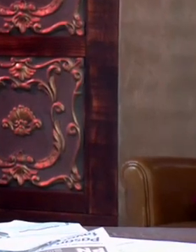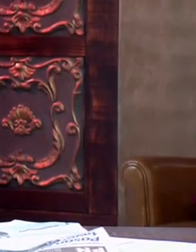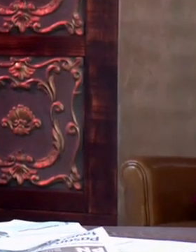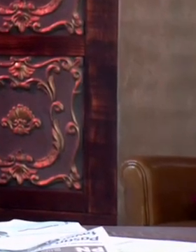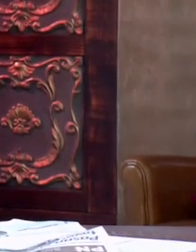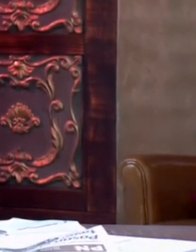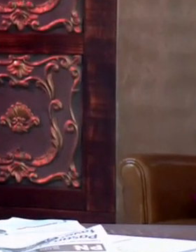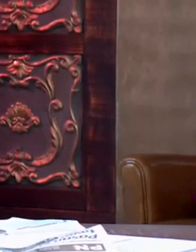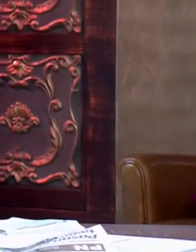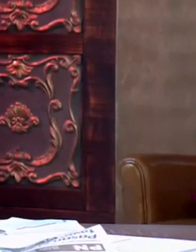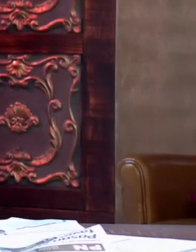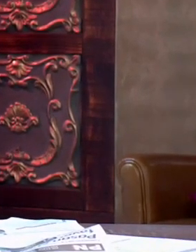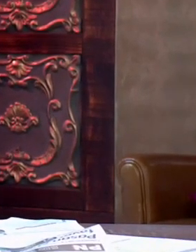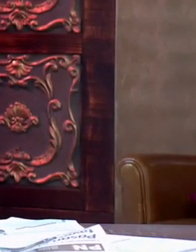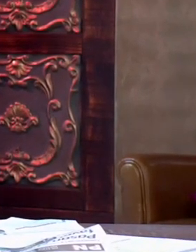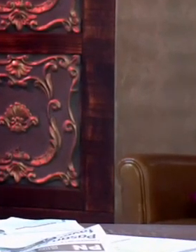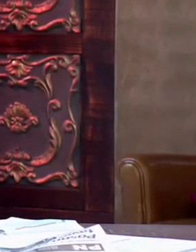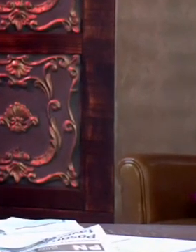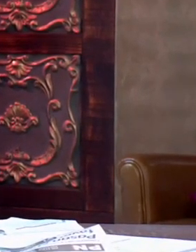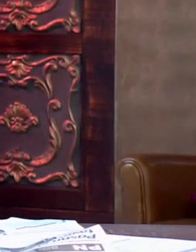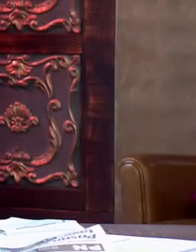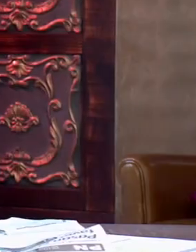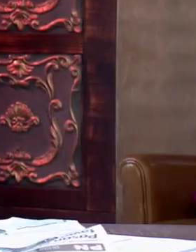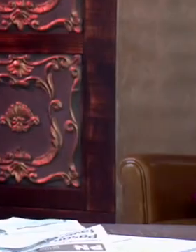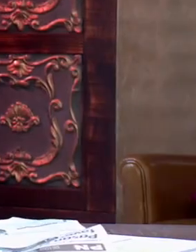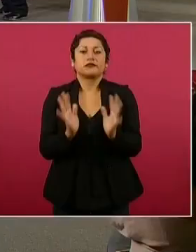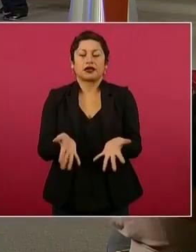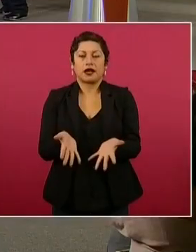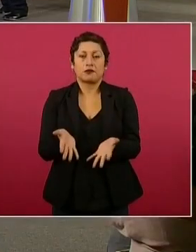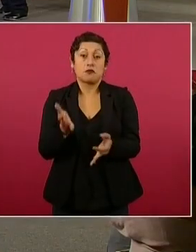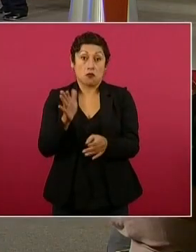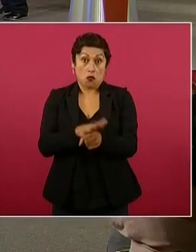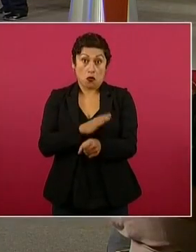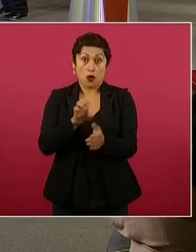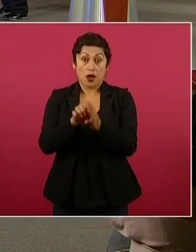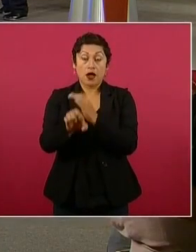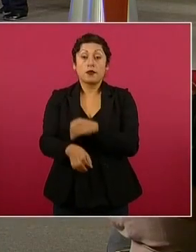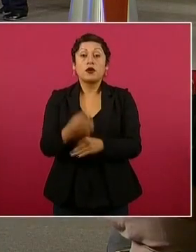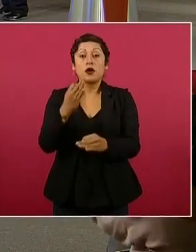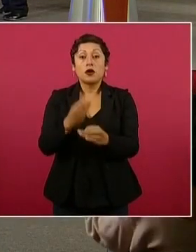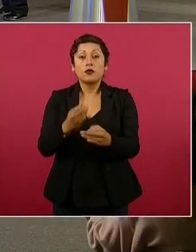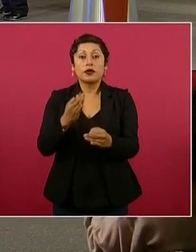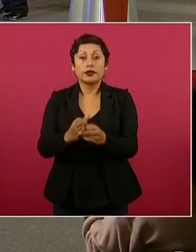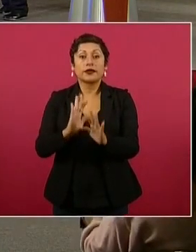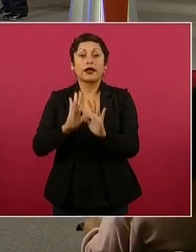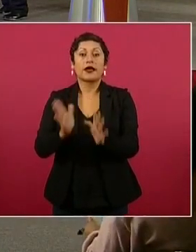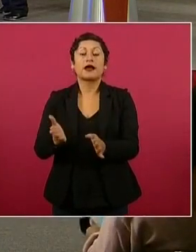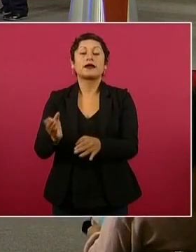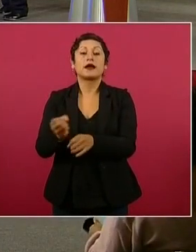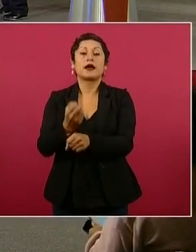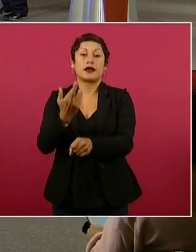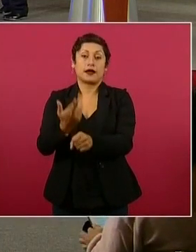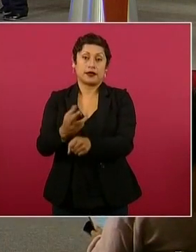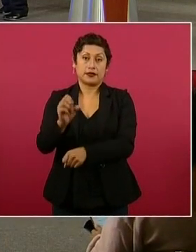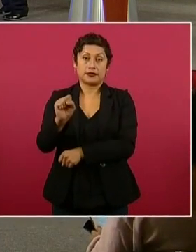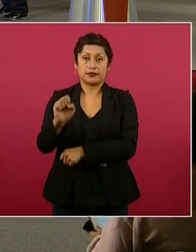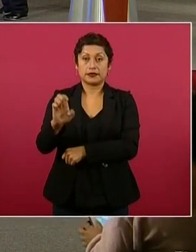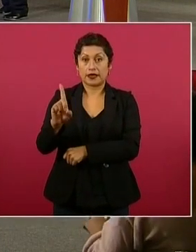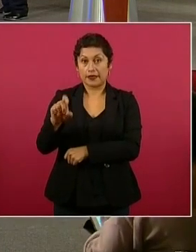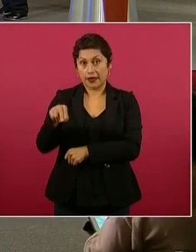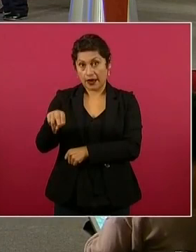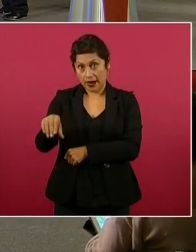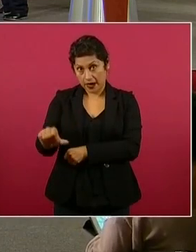Nacional apoya con pipas a las zonas más afectadas. La Secretaría de la Defensa Nacional